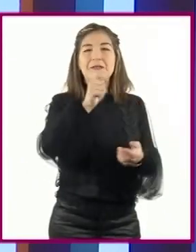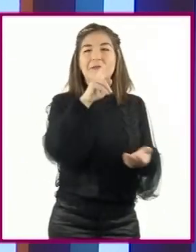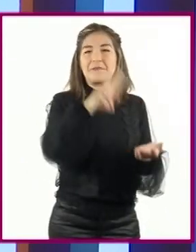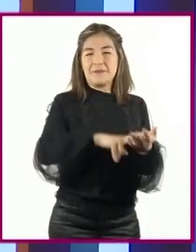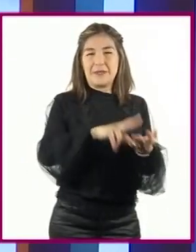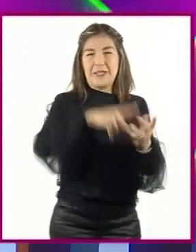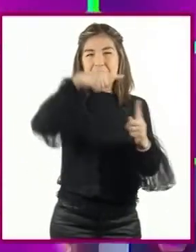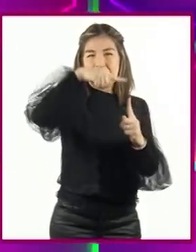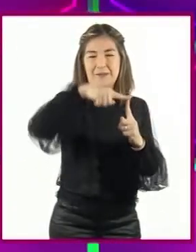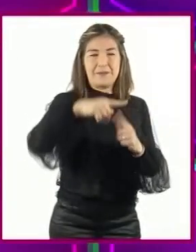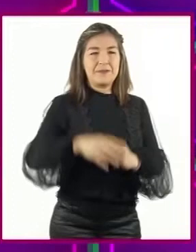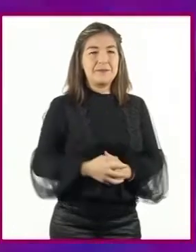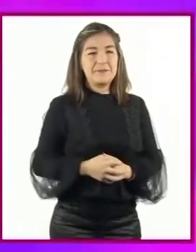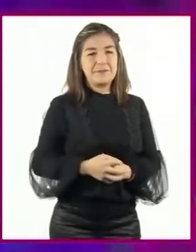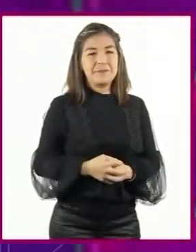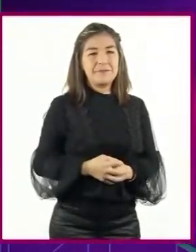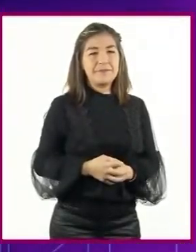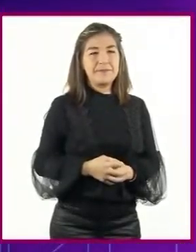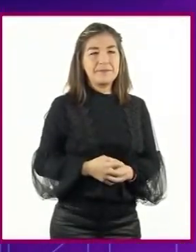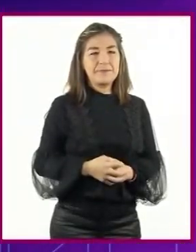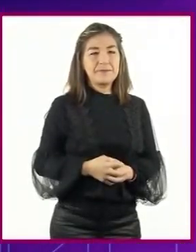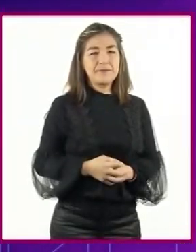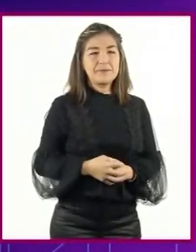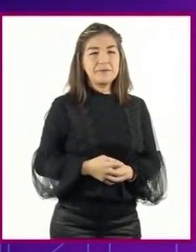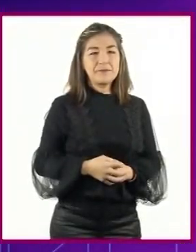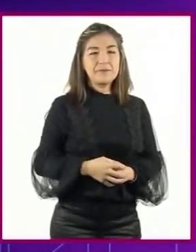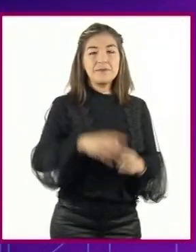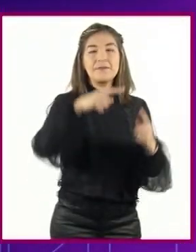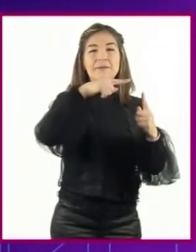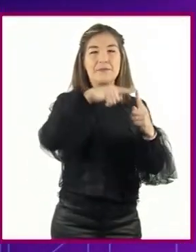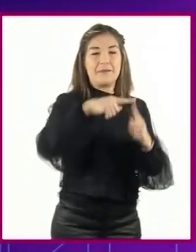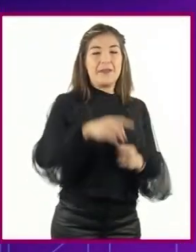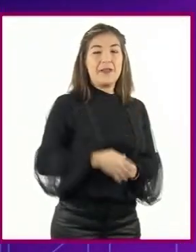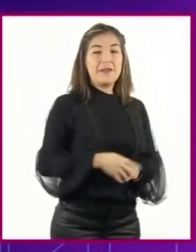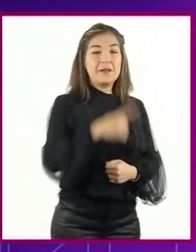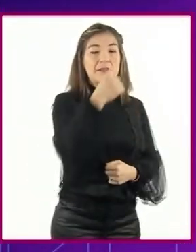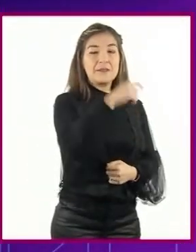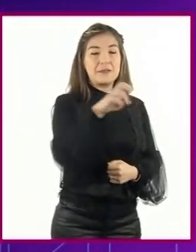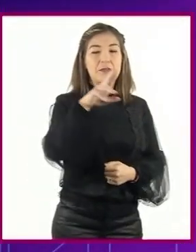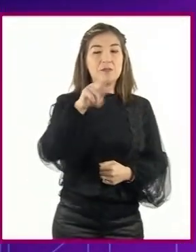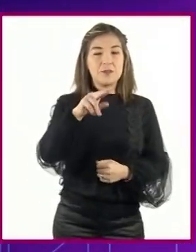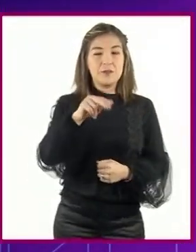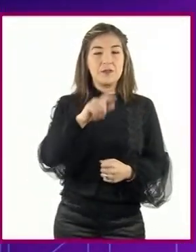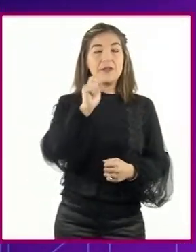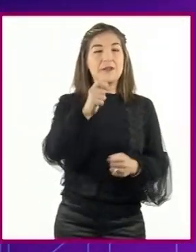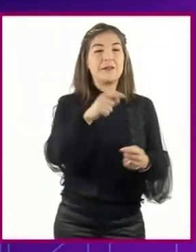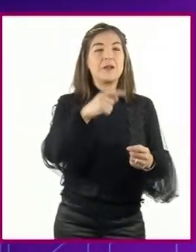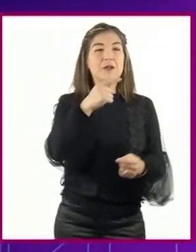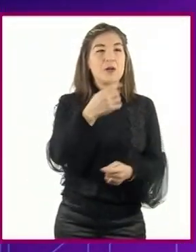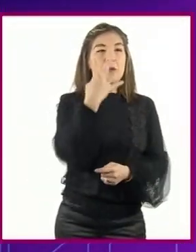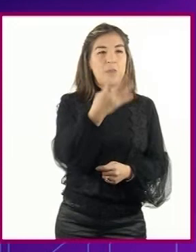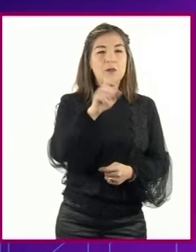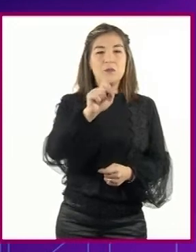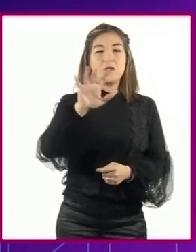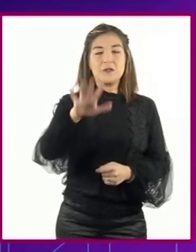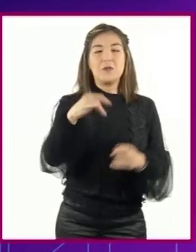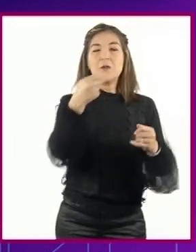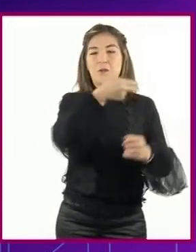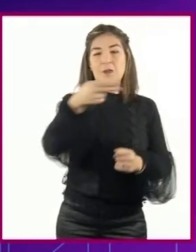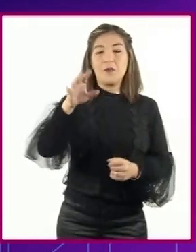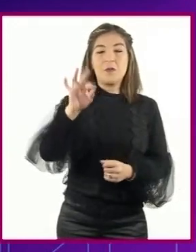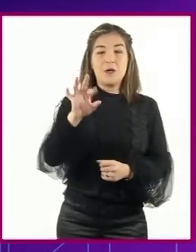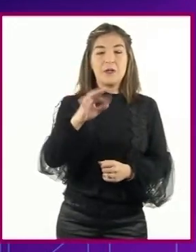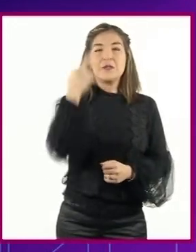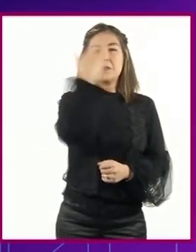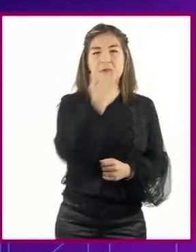siguientes divisiones. Sea la división 180 entre 4.5 igual a 40, analicemos